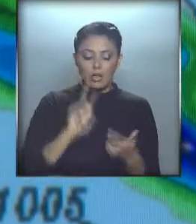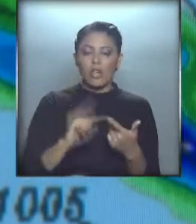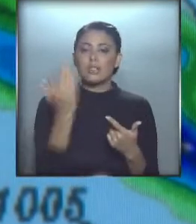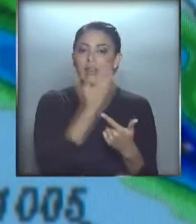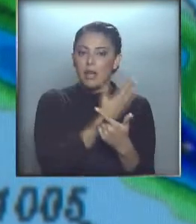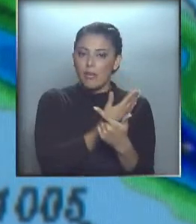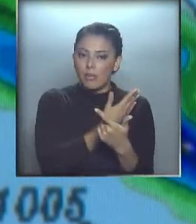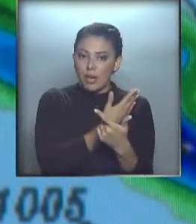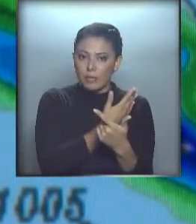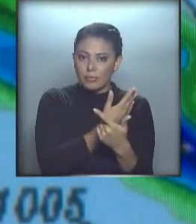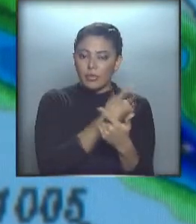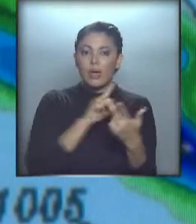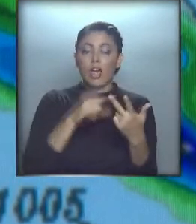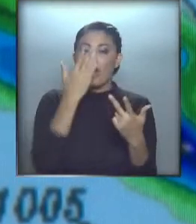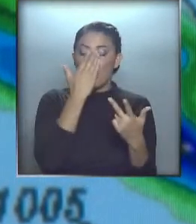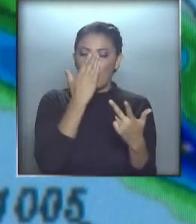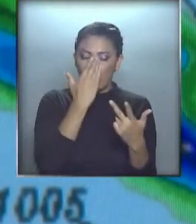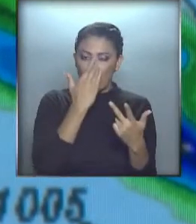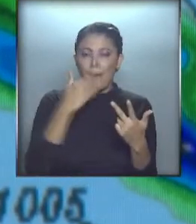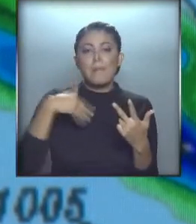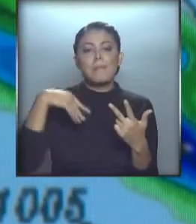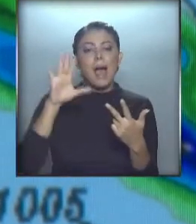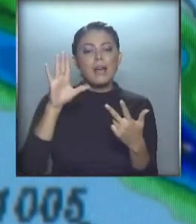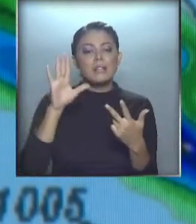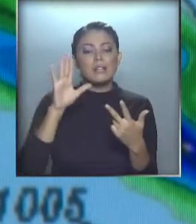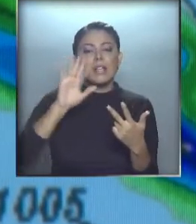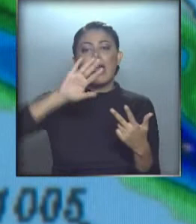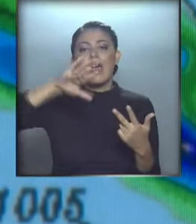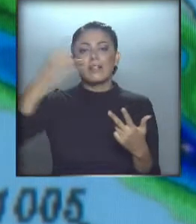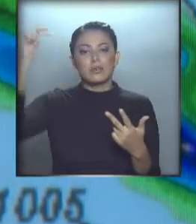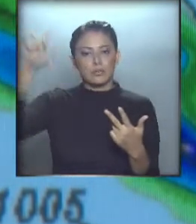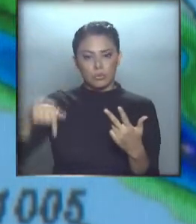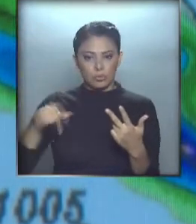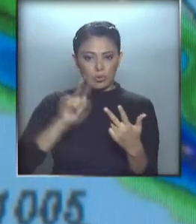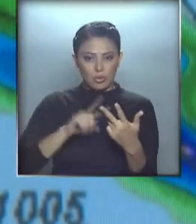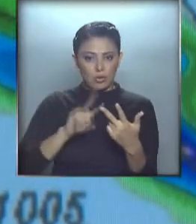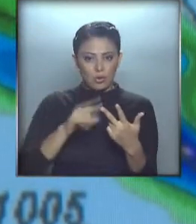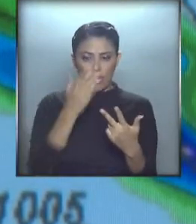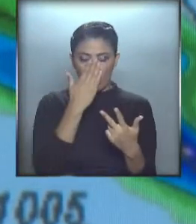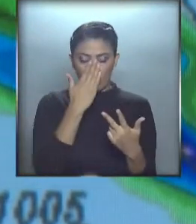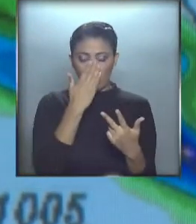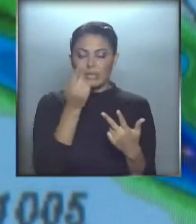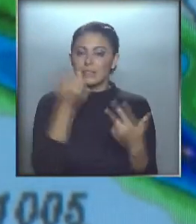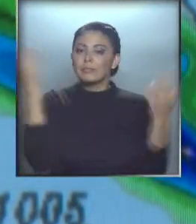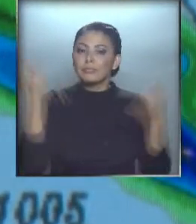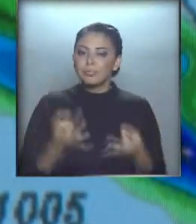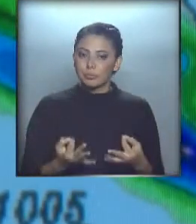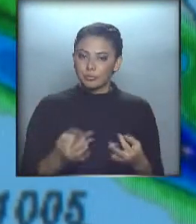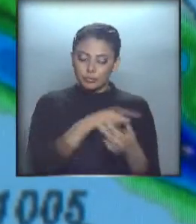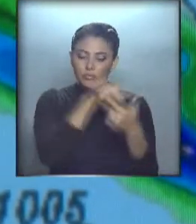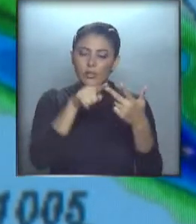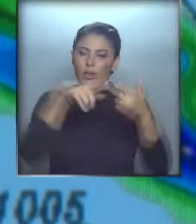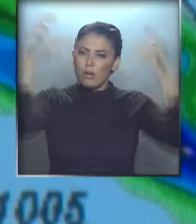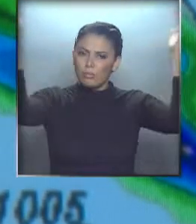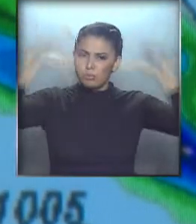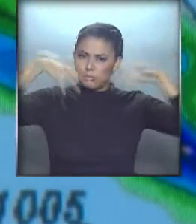santafesinos, en Córdoba, pero especialmente en el este, en el sudeste de Córdoba, altísima la probabilidad de lluvias